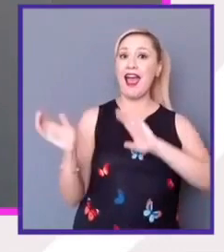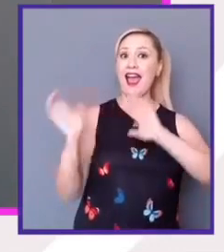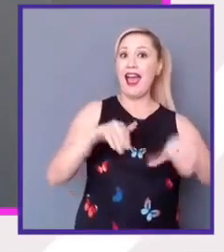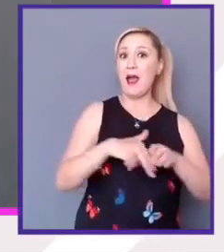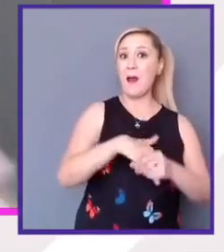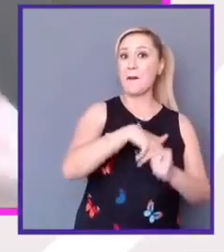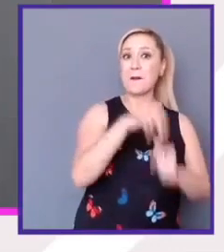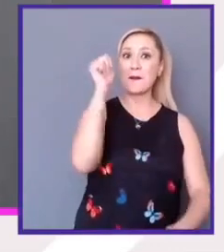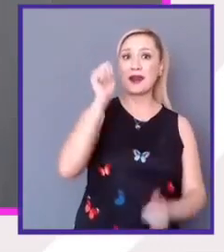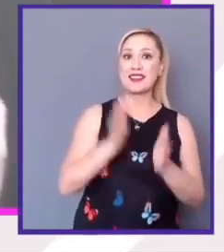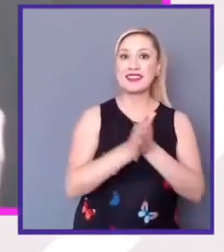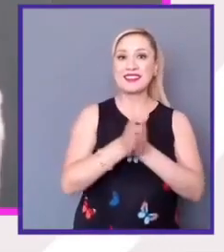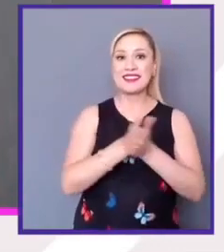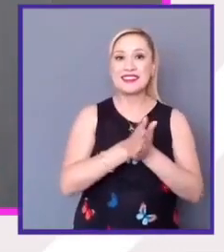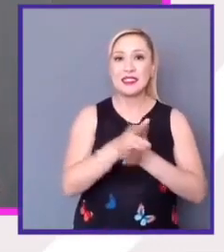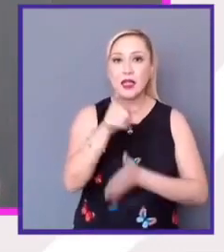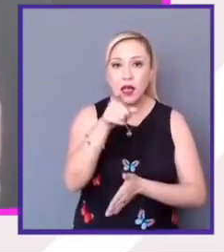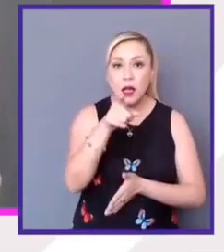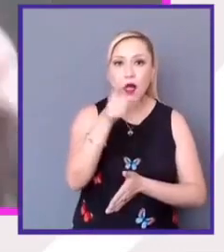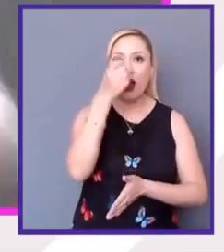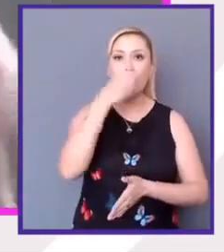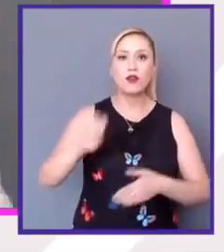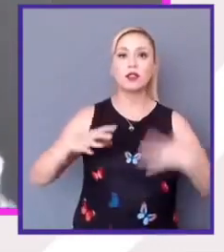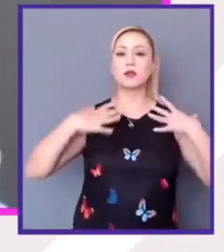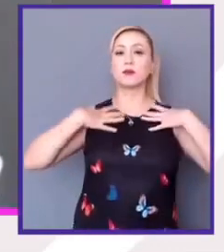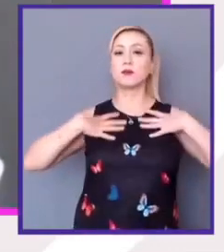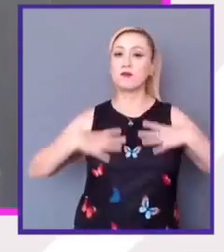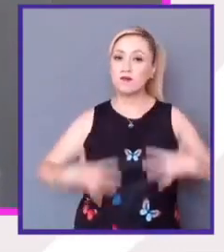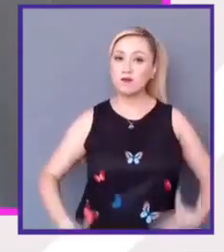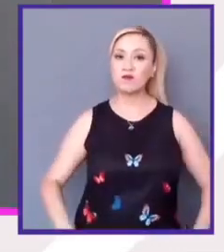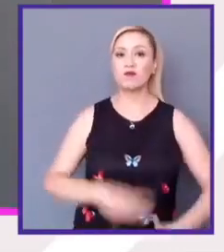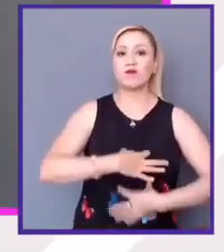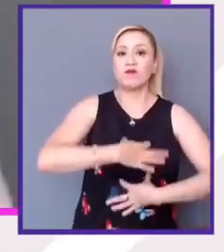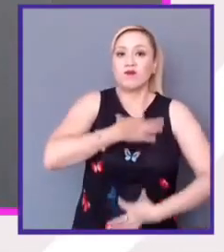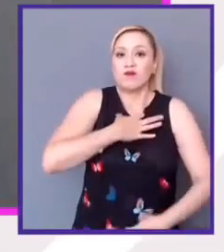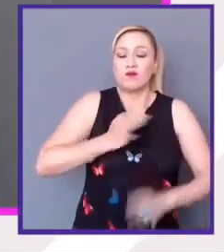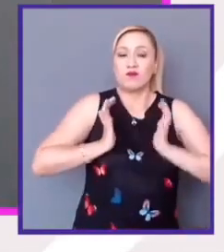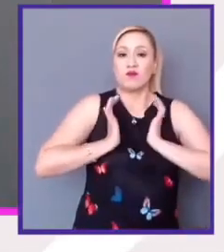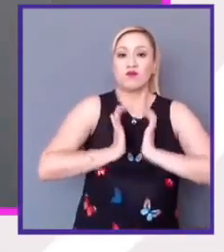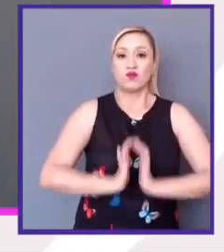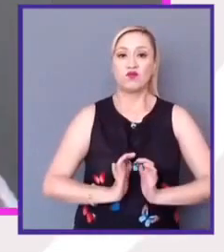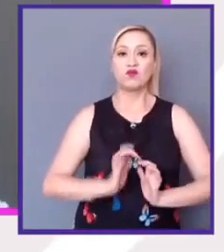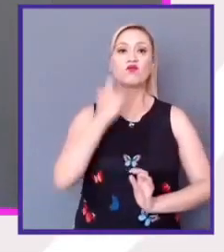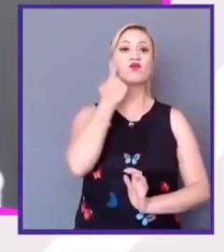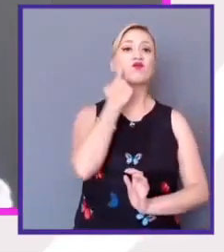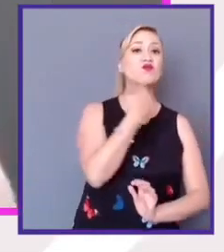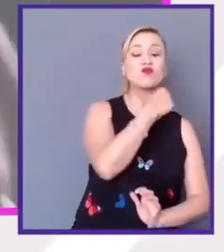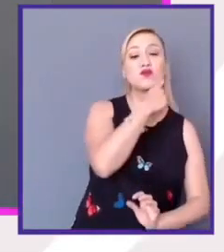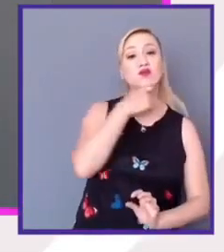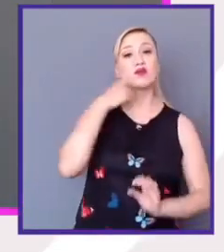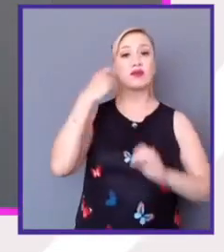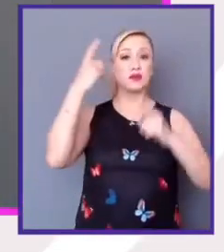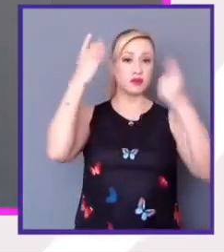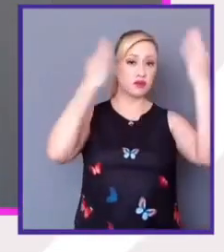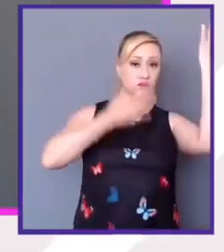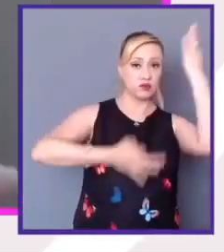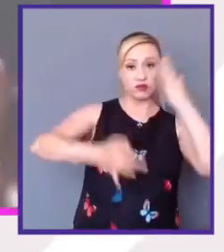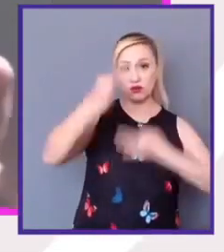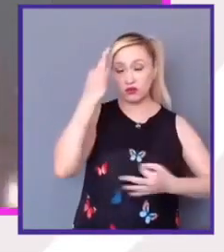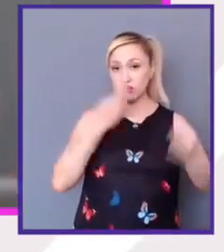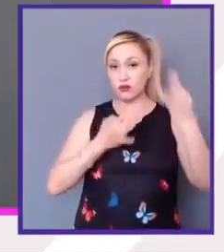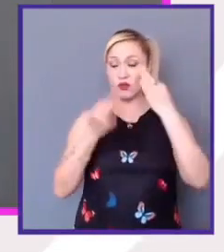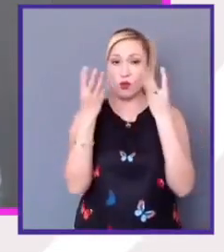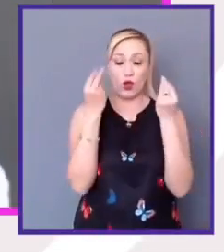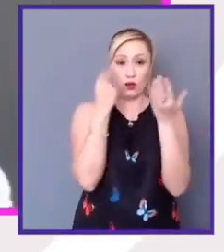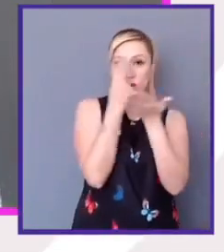vestimenta. Estas referencias a la actitud profesional, y lo pongo entre comillas, ¿no? La buena presentación.